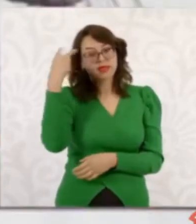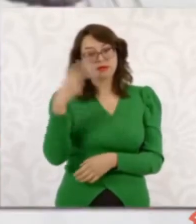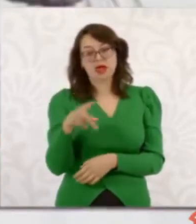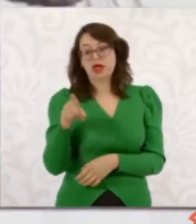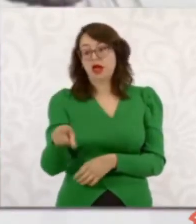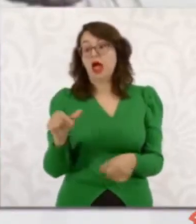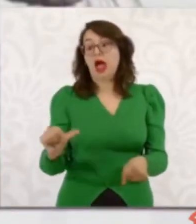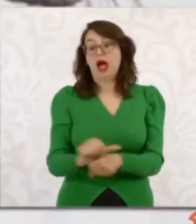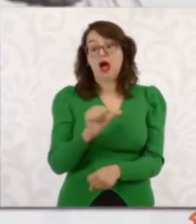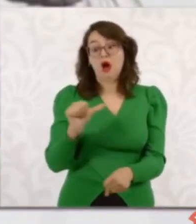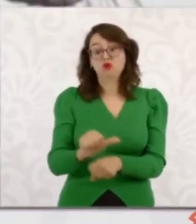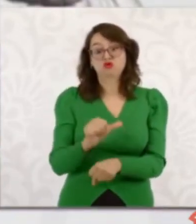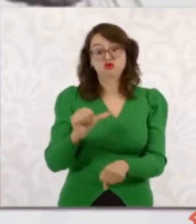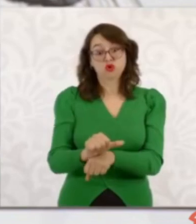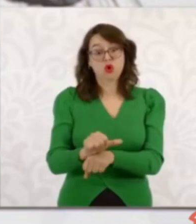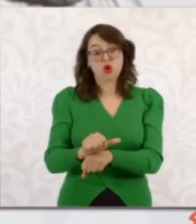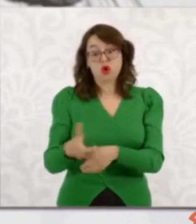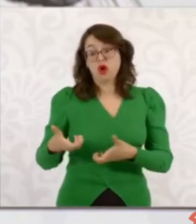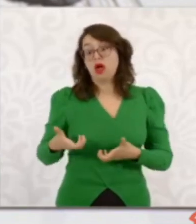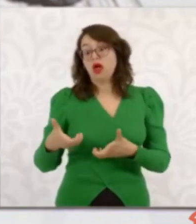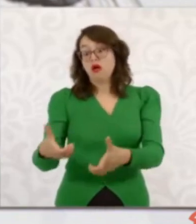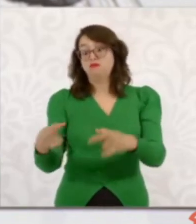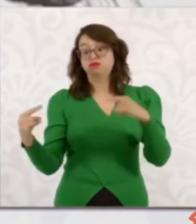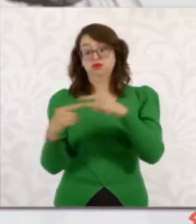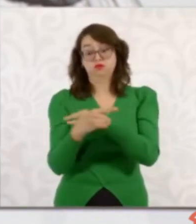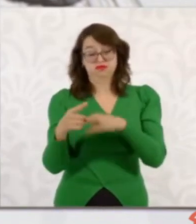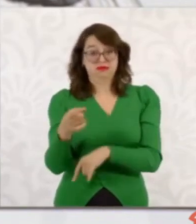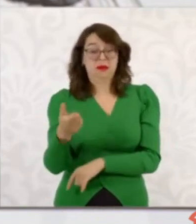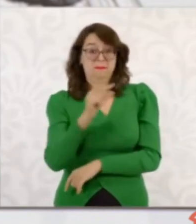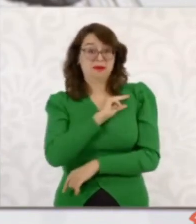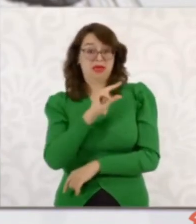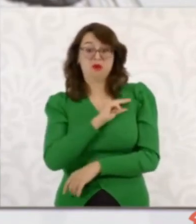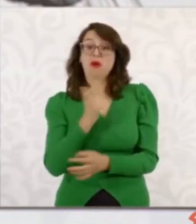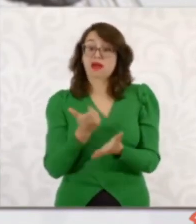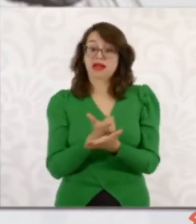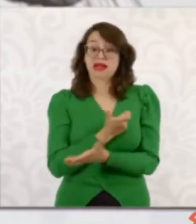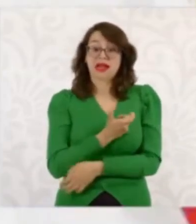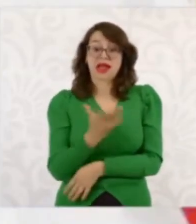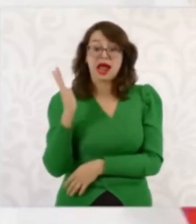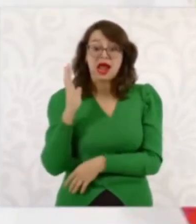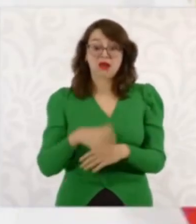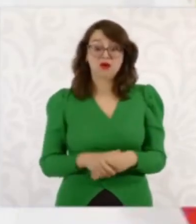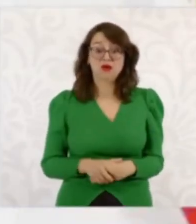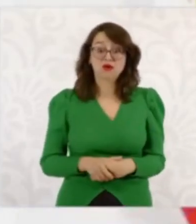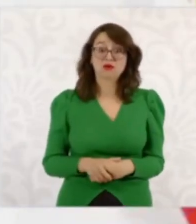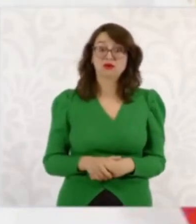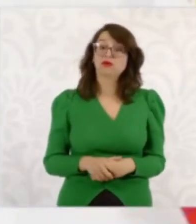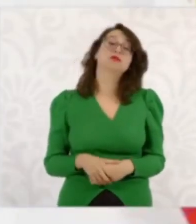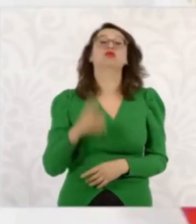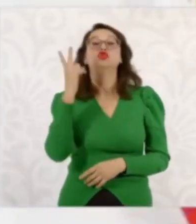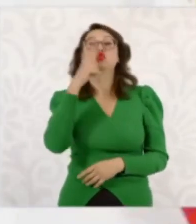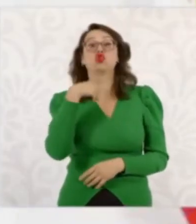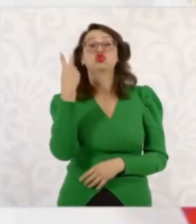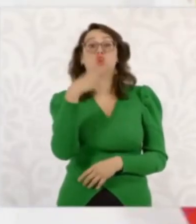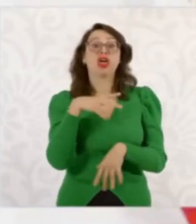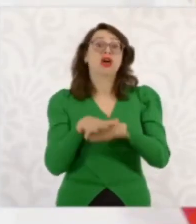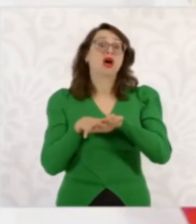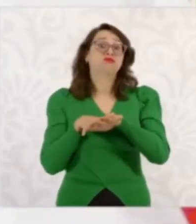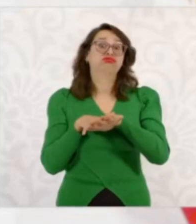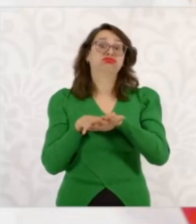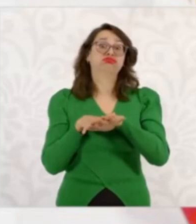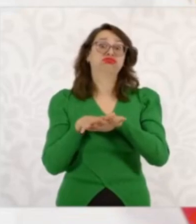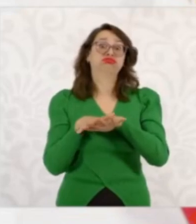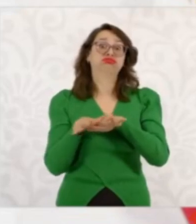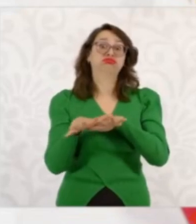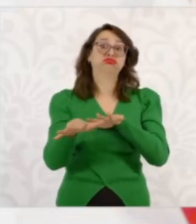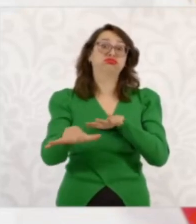esa carretera, es una carretera concesionada, pues es como de 2 horas por el tráfico de la entrada a